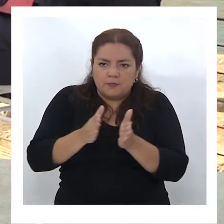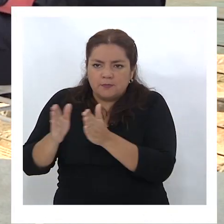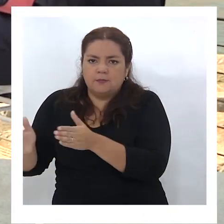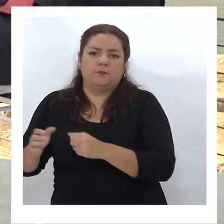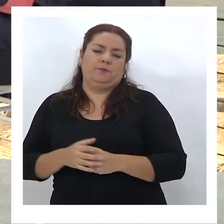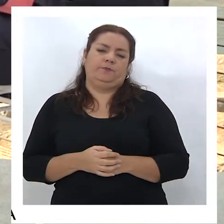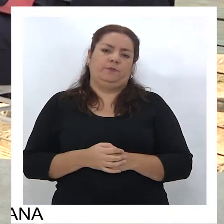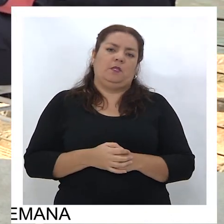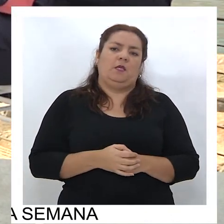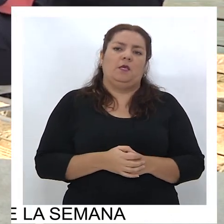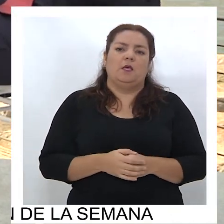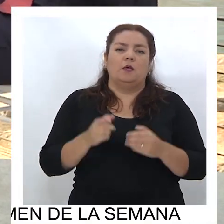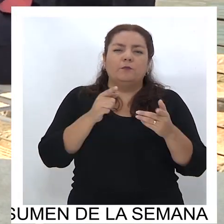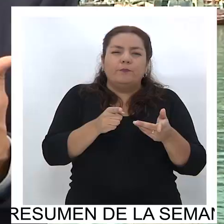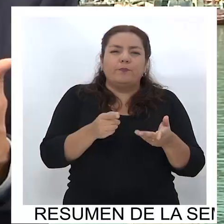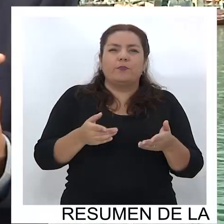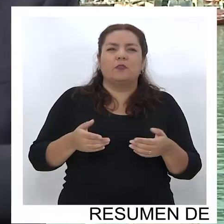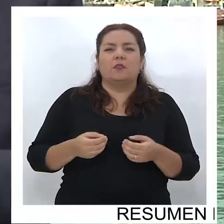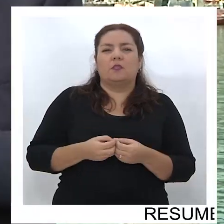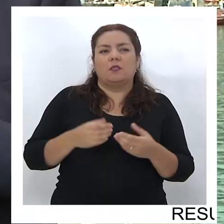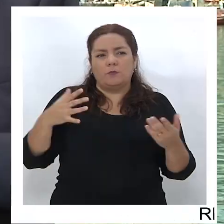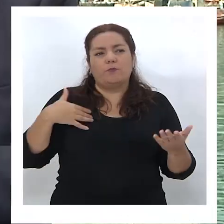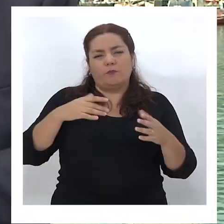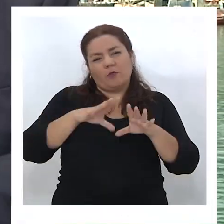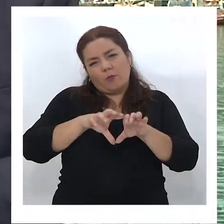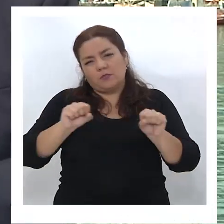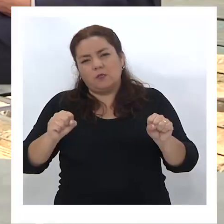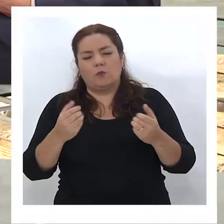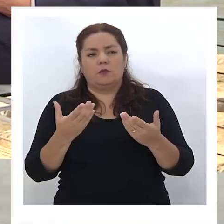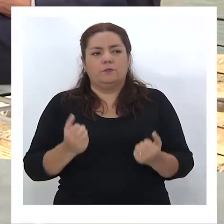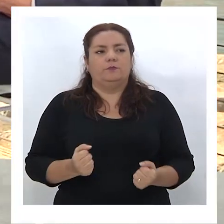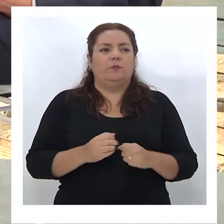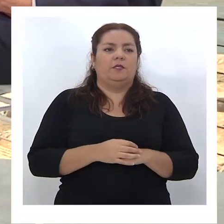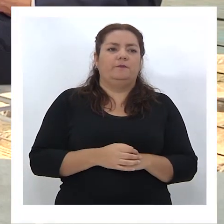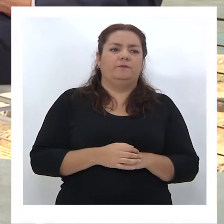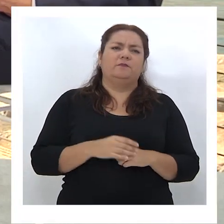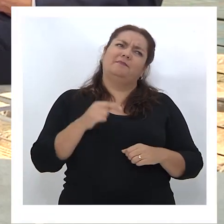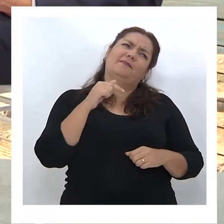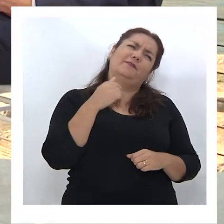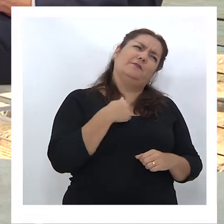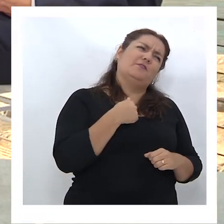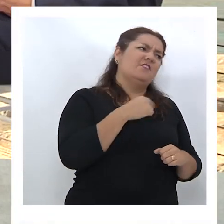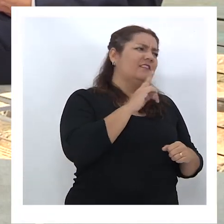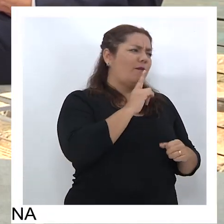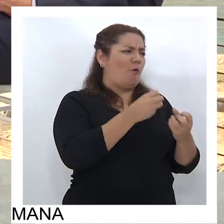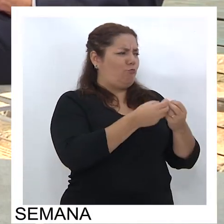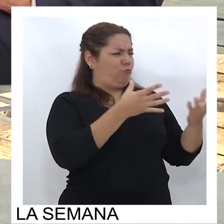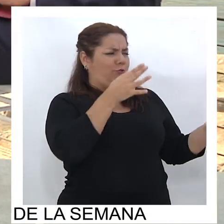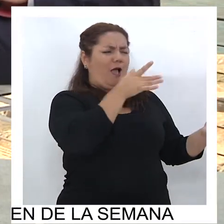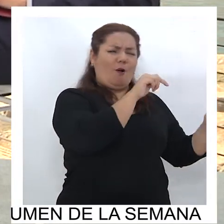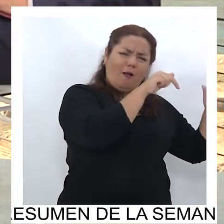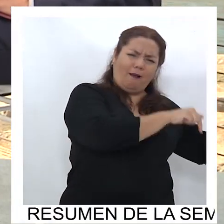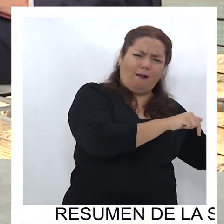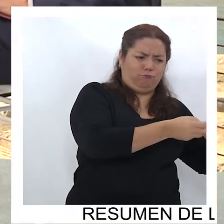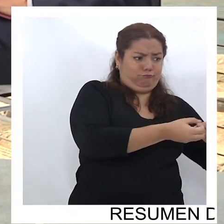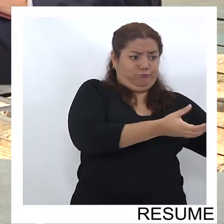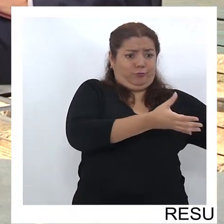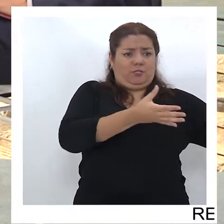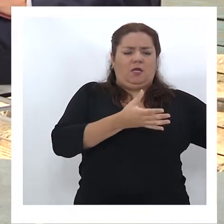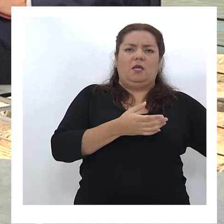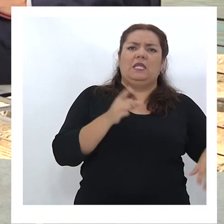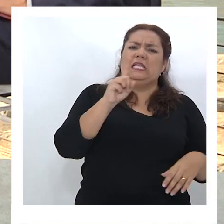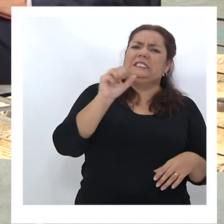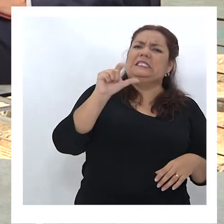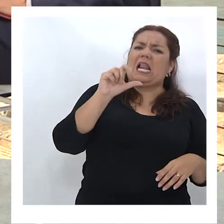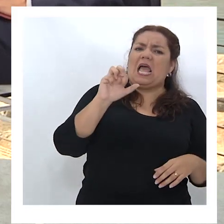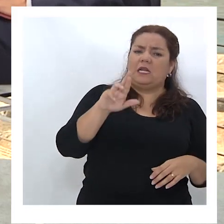que una cuenca determinada es naturalmente capaz de recuperar. ¿Y qué pasa con el agua que tenemos aquí, cierto, que es bastante abundante y con la posibilidad, cierto, de